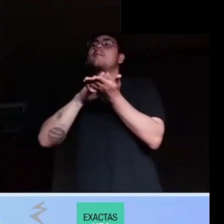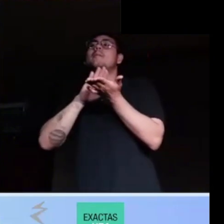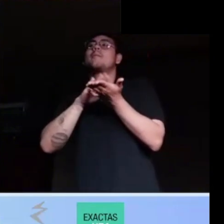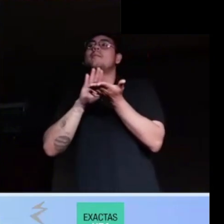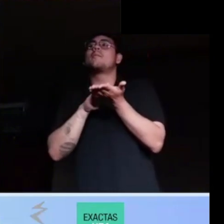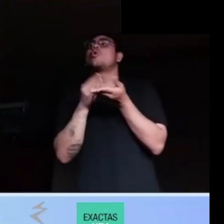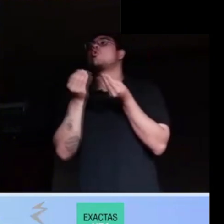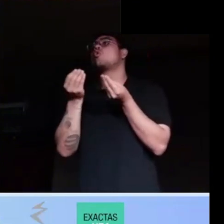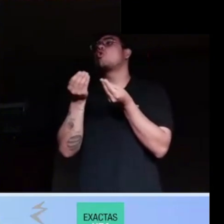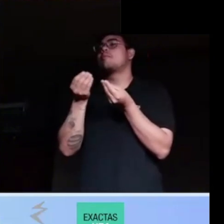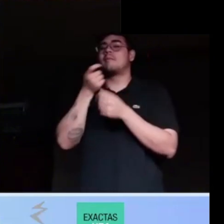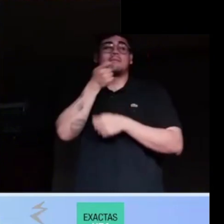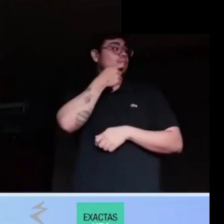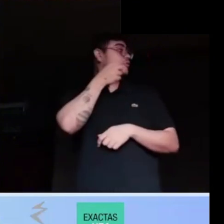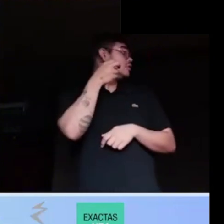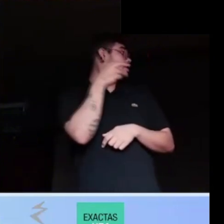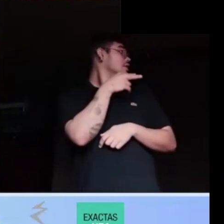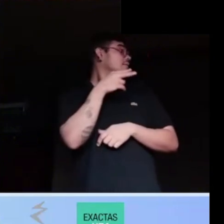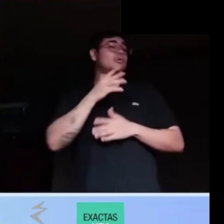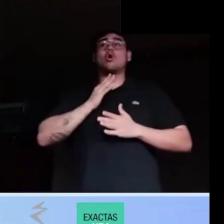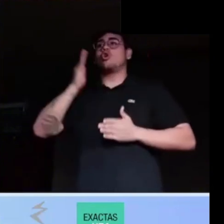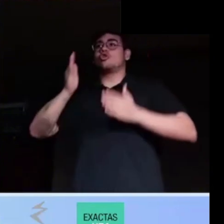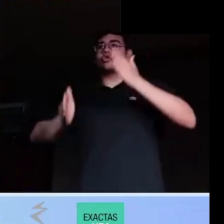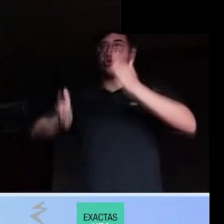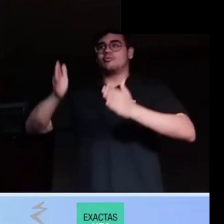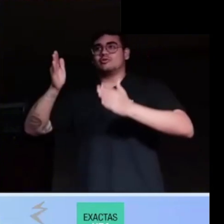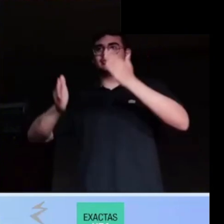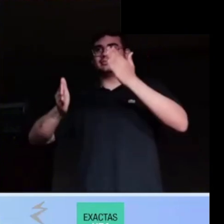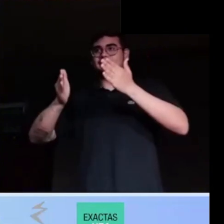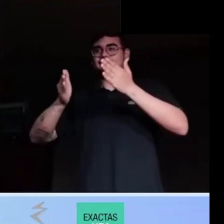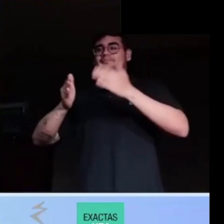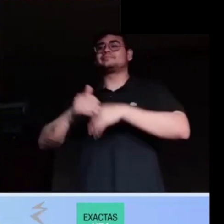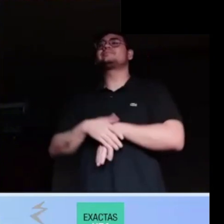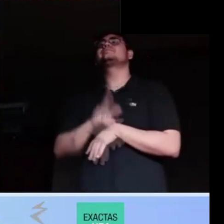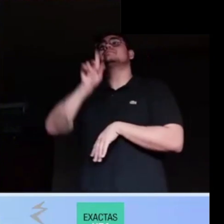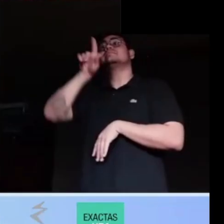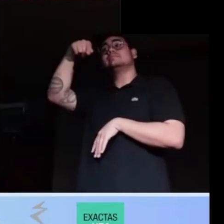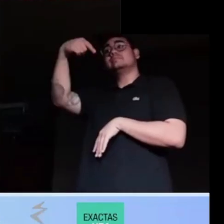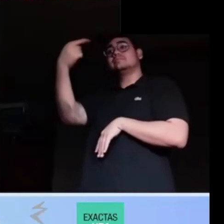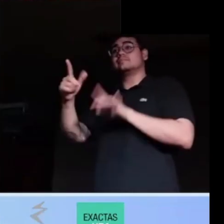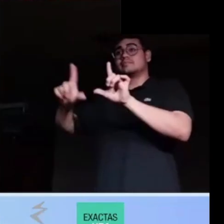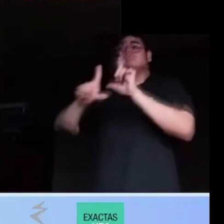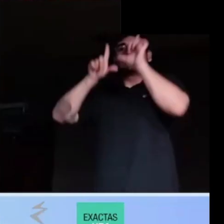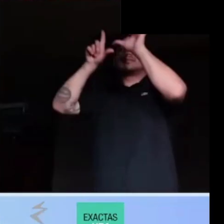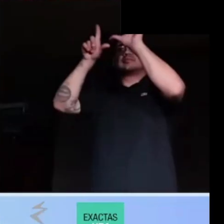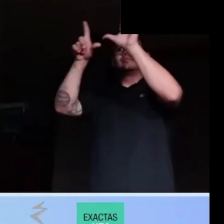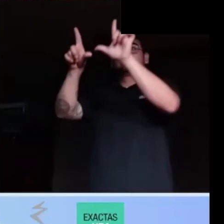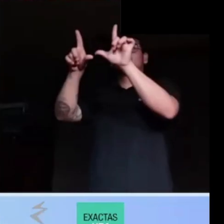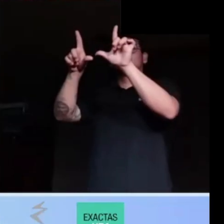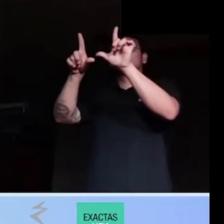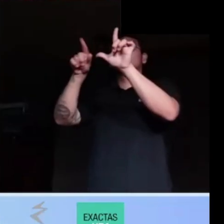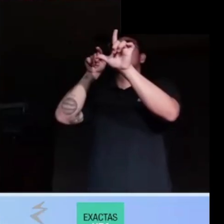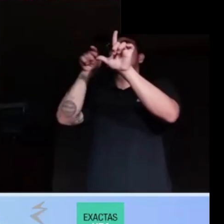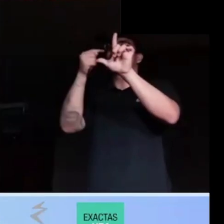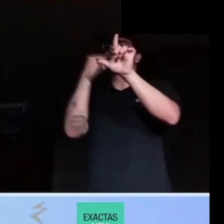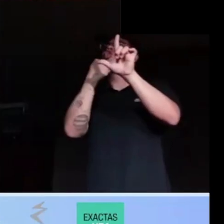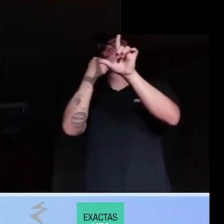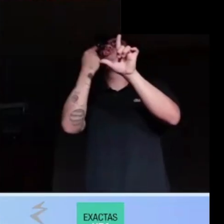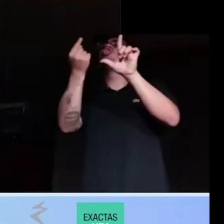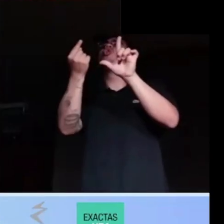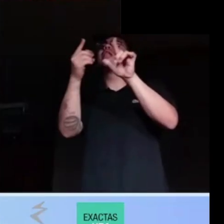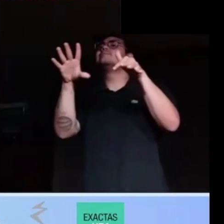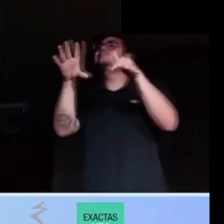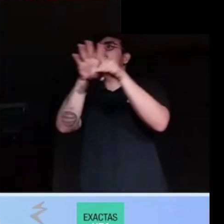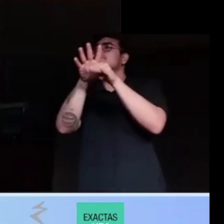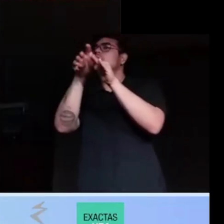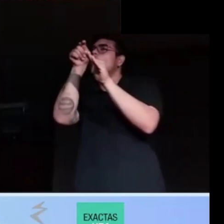en este caso, robots. Y por último, en la fotografía central, pasábamos a preguntas concretas para ir un poquito